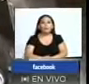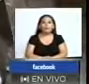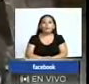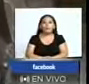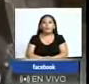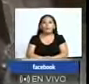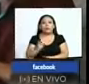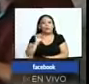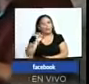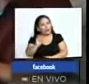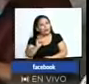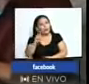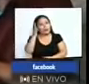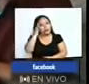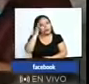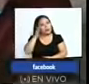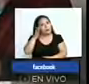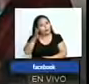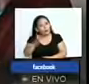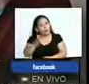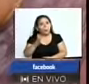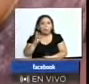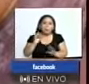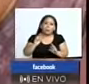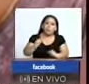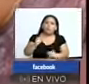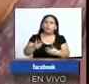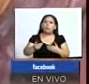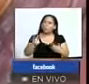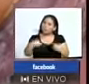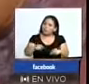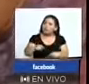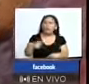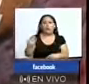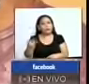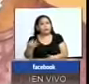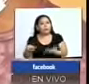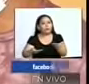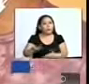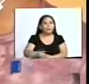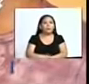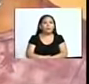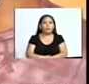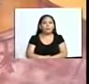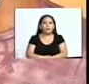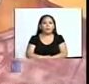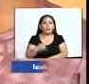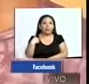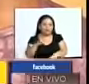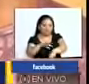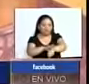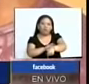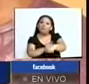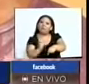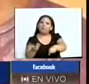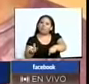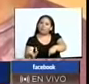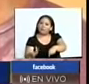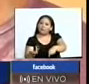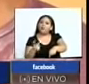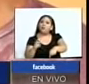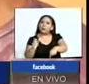todo pronóstico, los relojeros aseguran que continúa la demanda de sus servicios. Es un accesorio que en